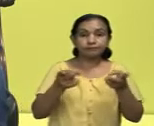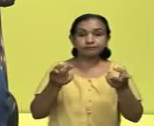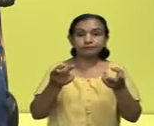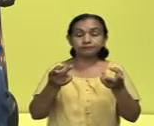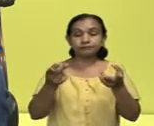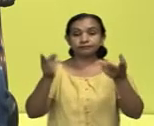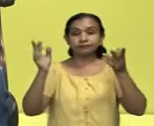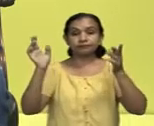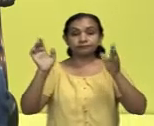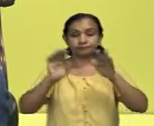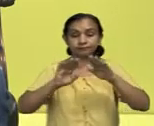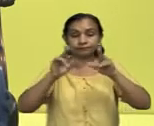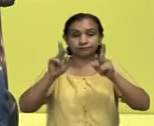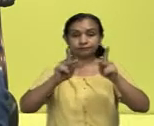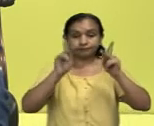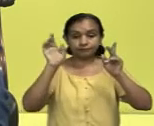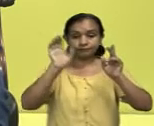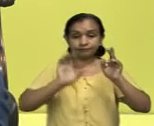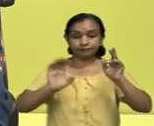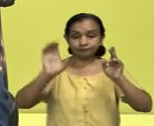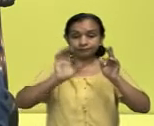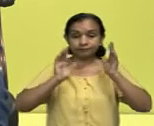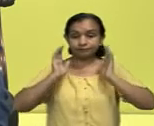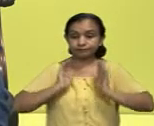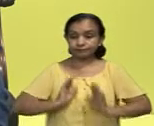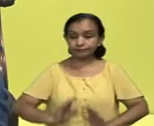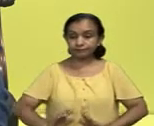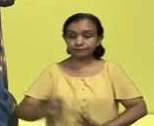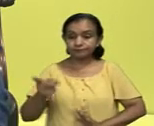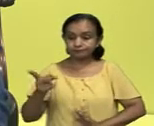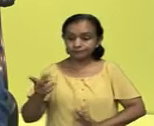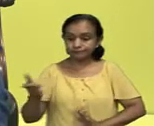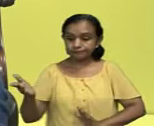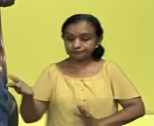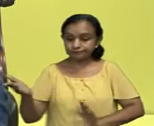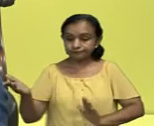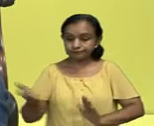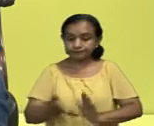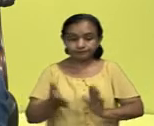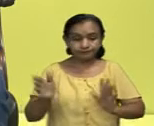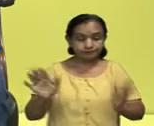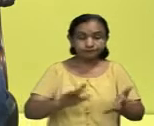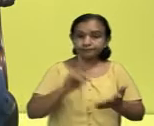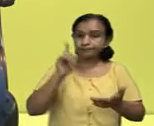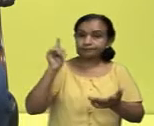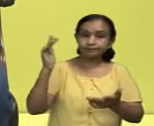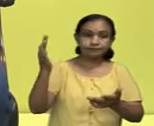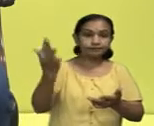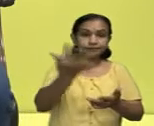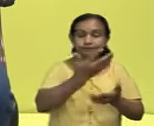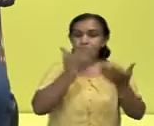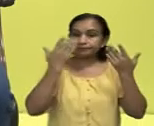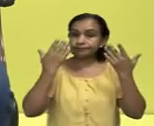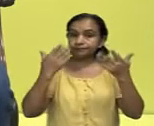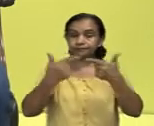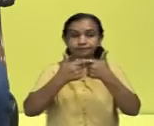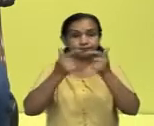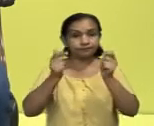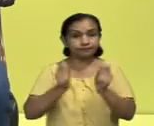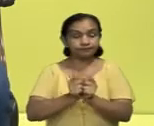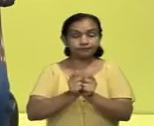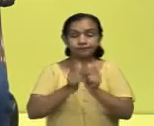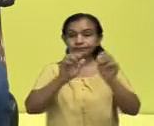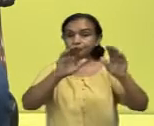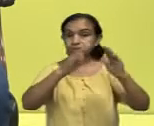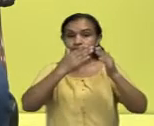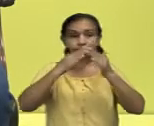Celeste que andan casa a casa, se han acortado los ciclos. Hemos entrado con todos los equipos en todos los